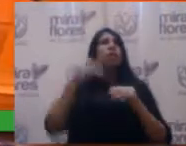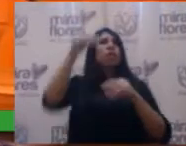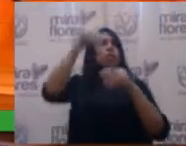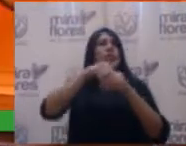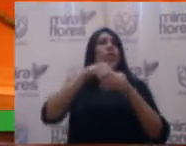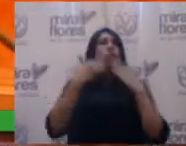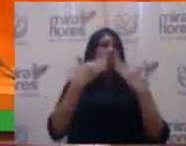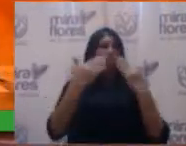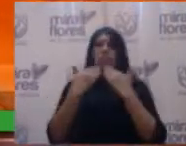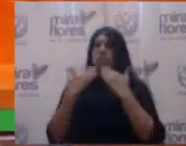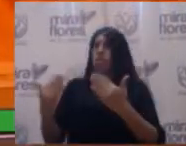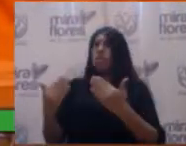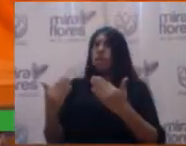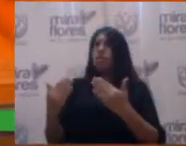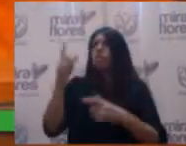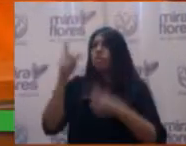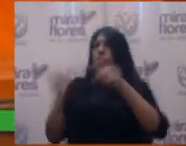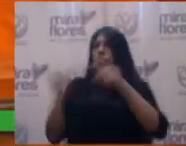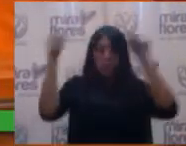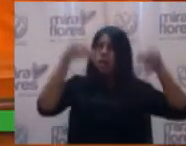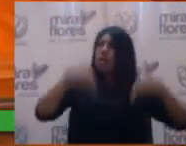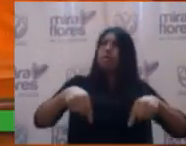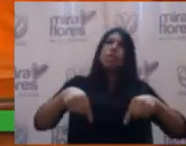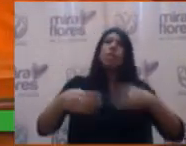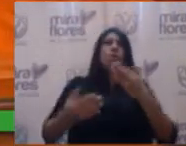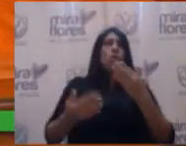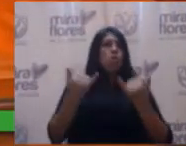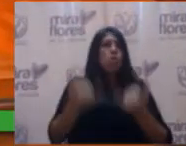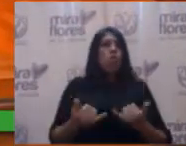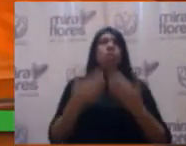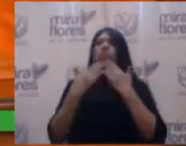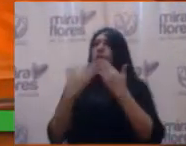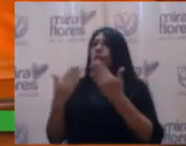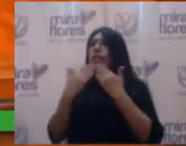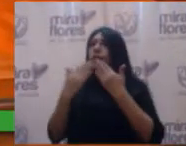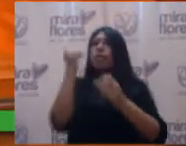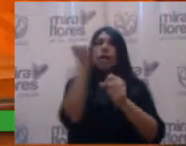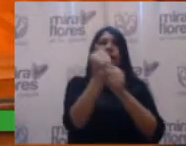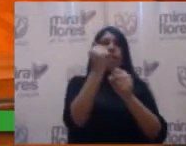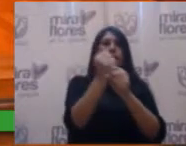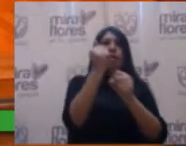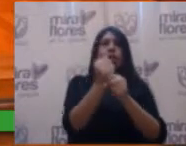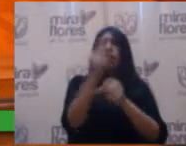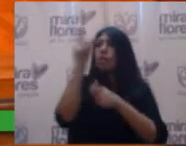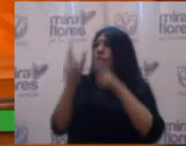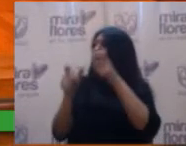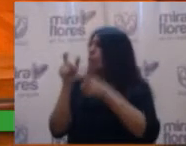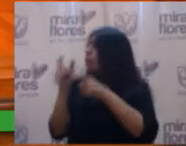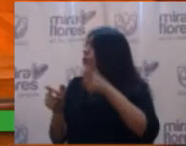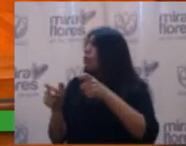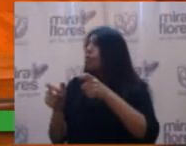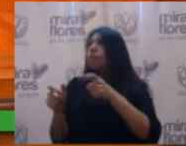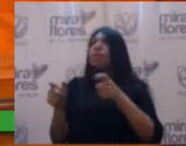Muchísimas gracias. Gracias a ustedes por su presencia esta mañana. Muchas gracias también al trabajo de los funcionarios que han alimentado